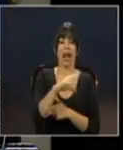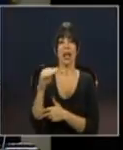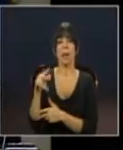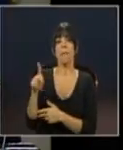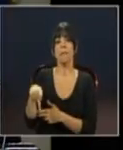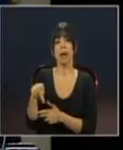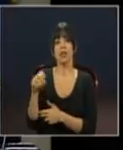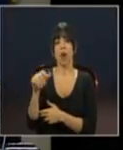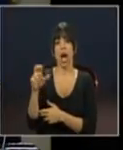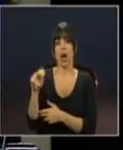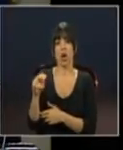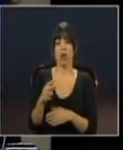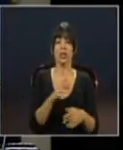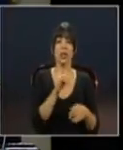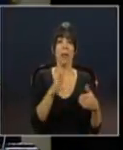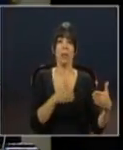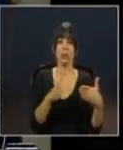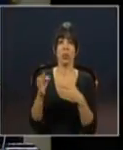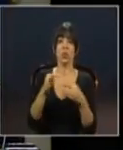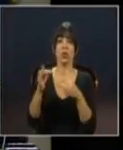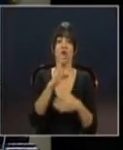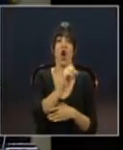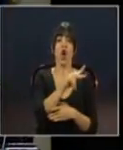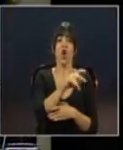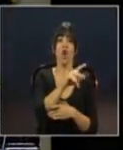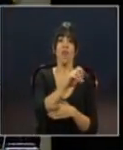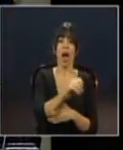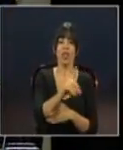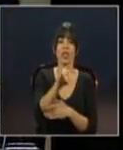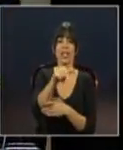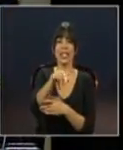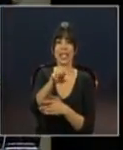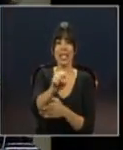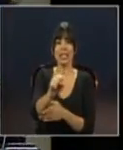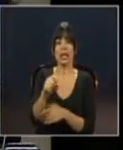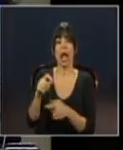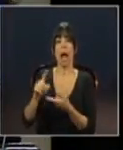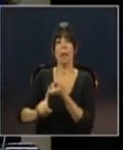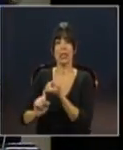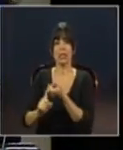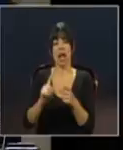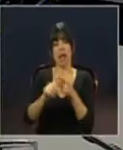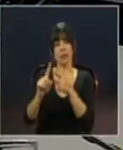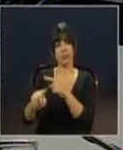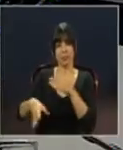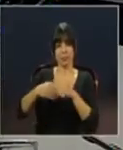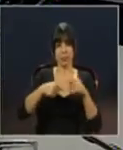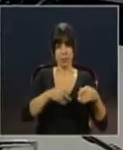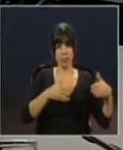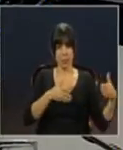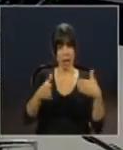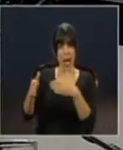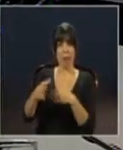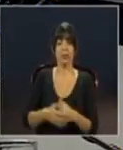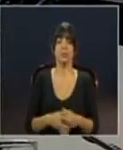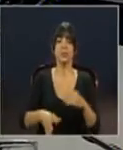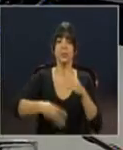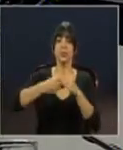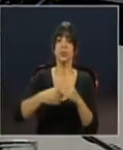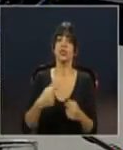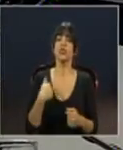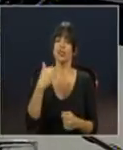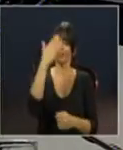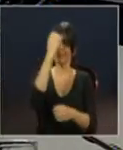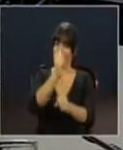turístico Corcovado, Peñas Blancas, Diquís, La Amistad, entre otros. Estoy convencido de que